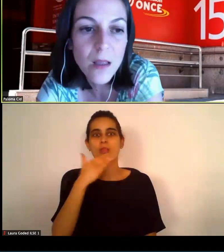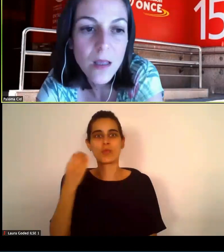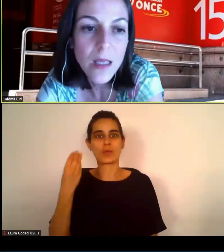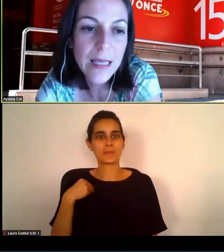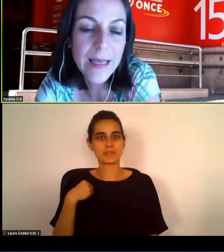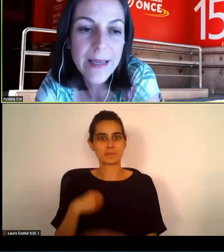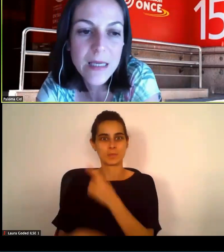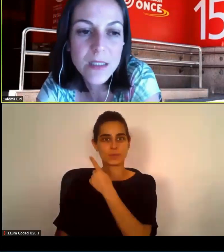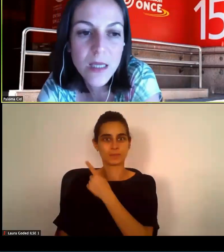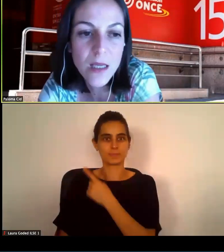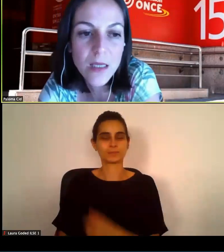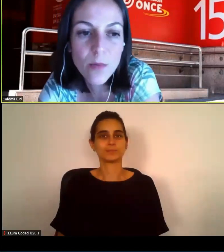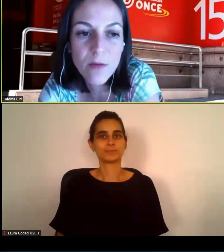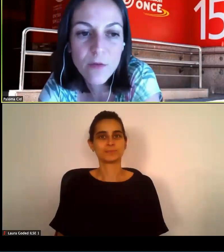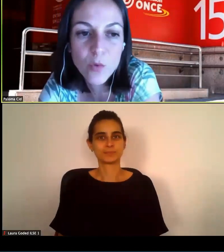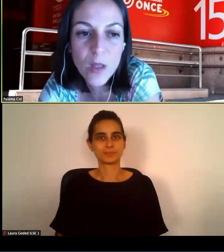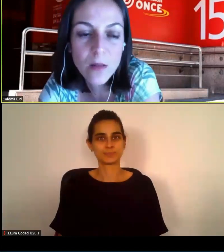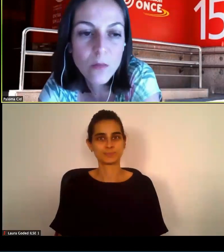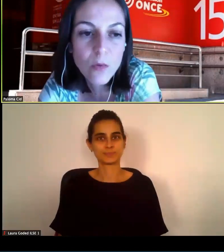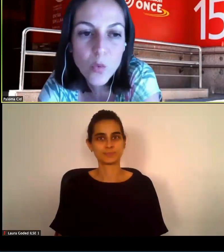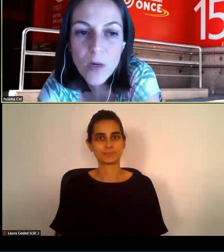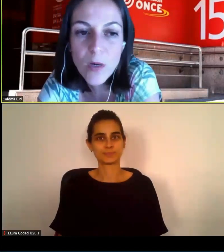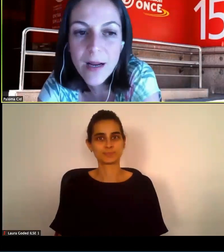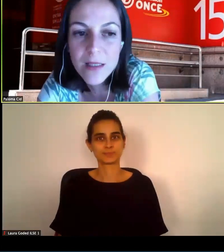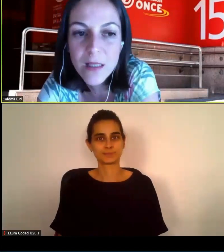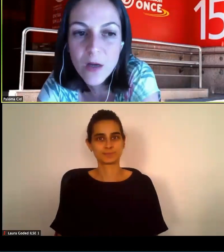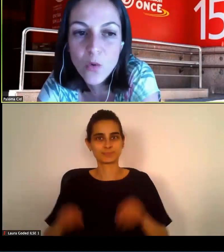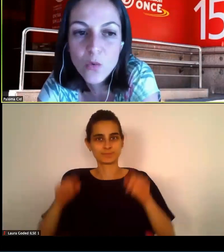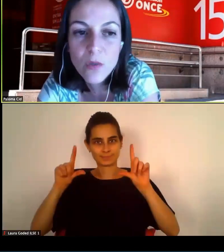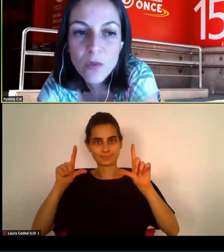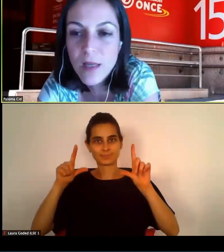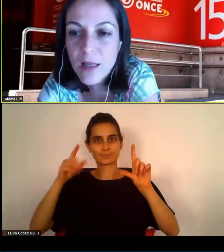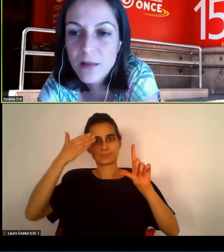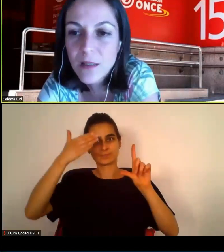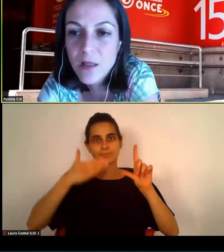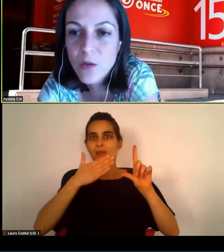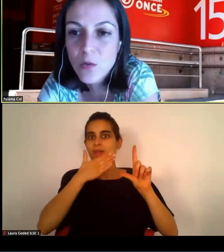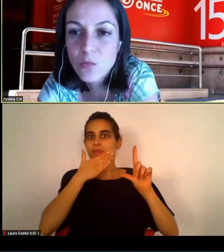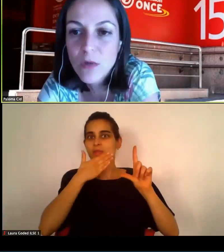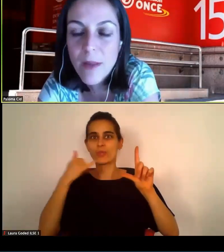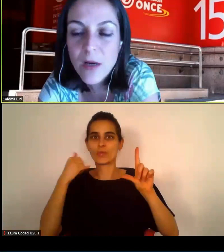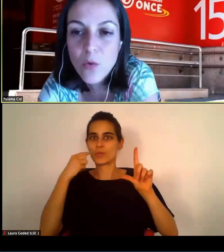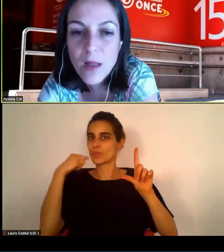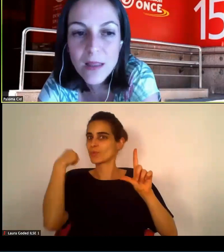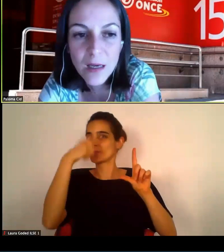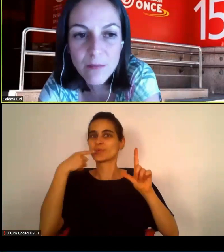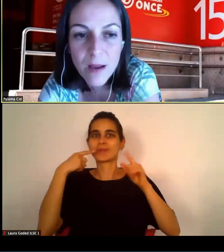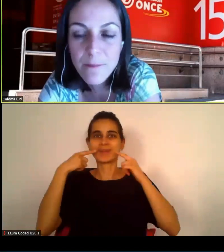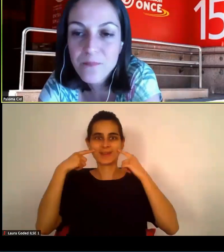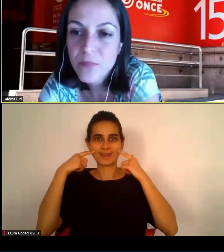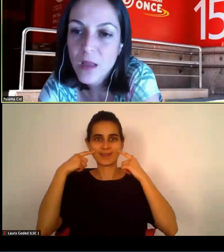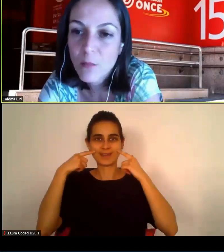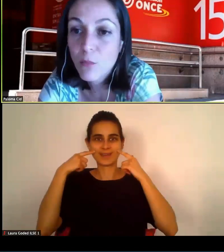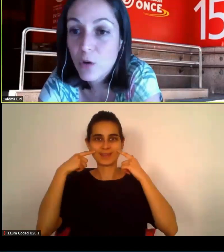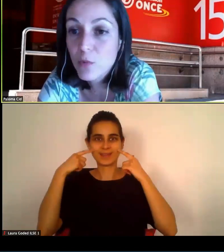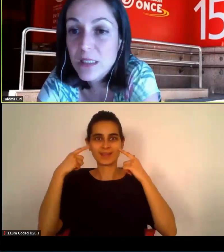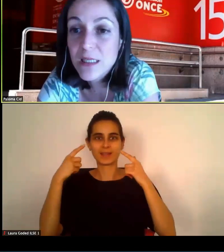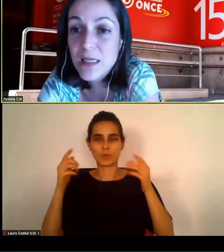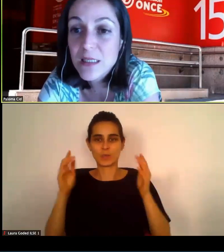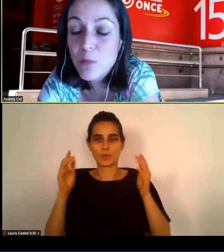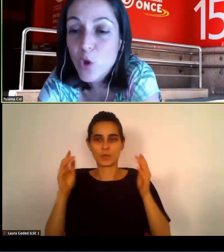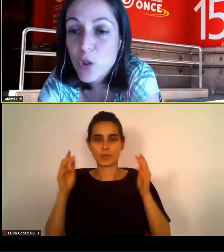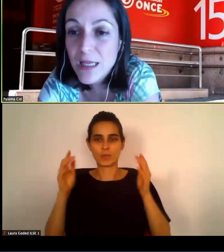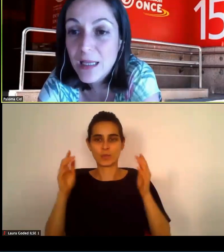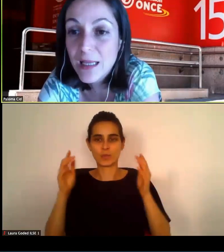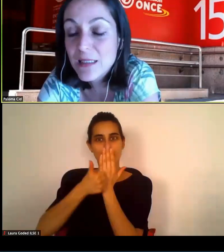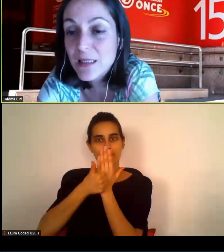diapositiva, que es sobre fondo azul, una carita con un libro delante y una mano hacia arriba. Bueno, pues ese